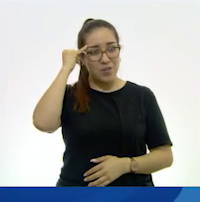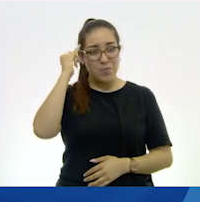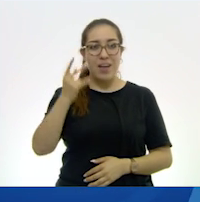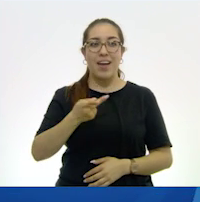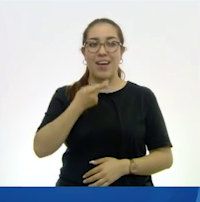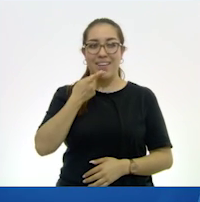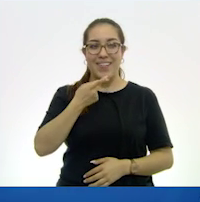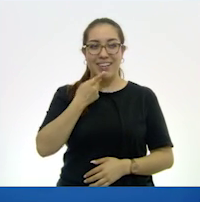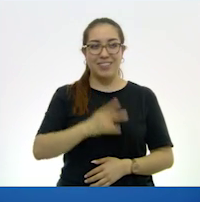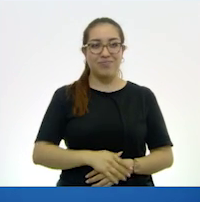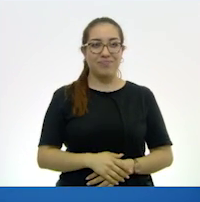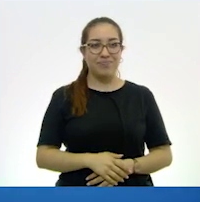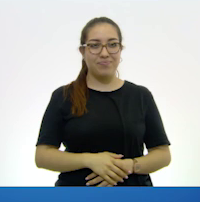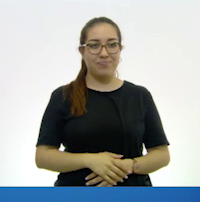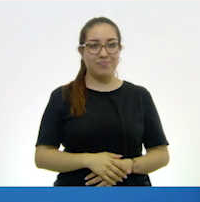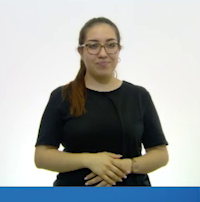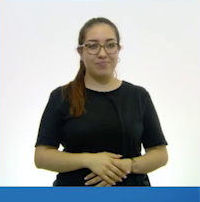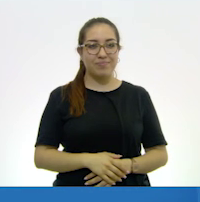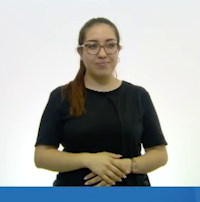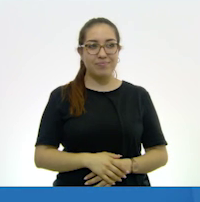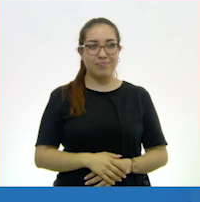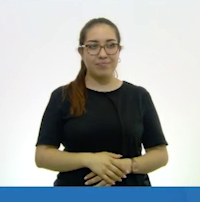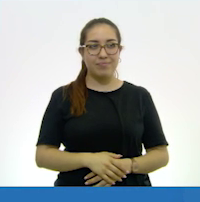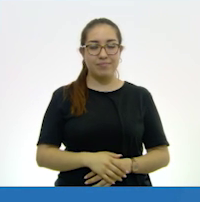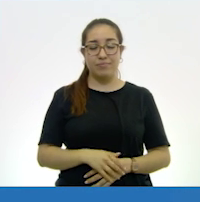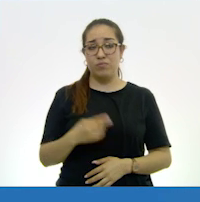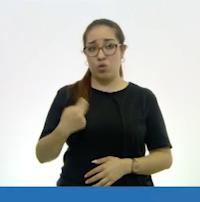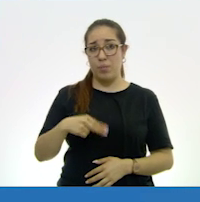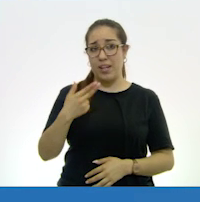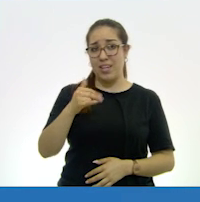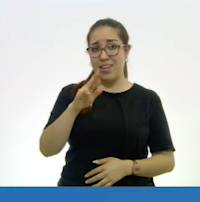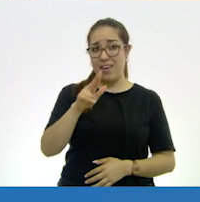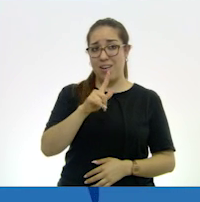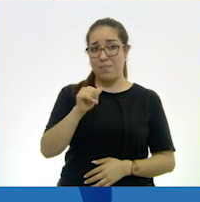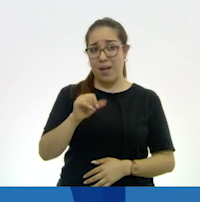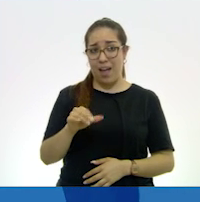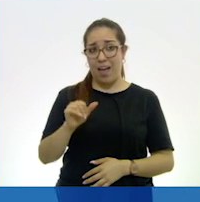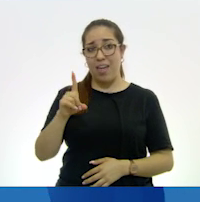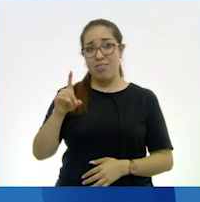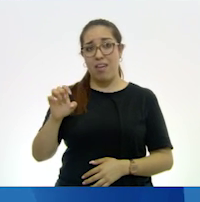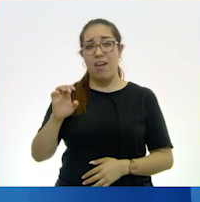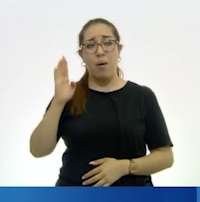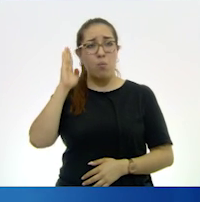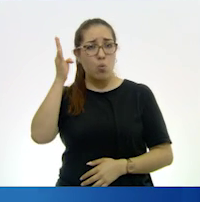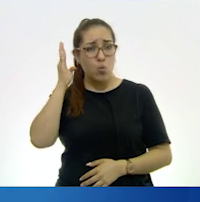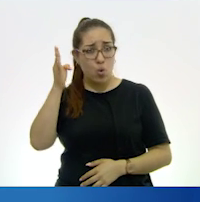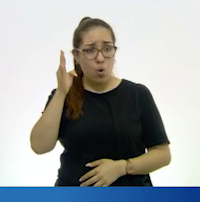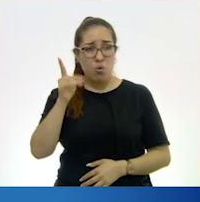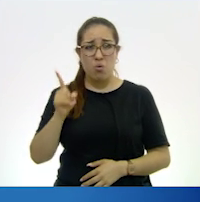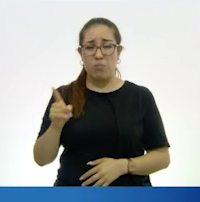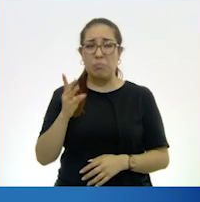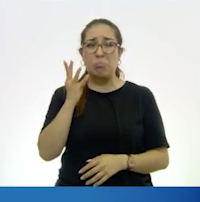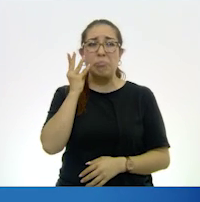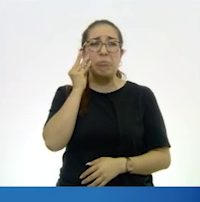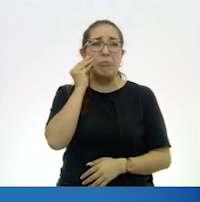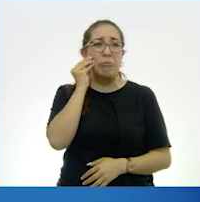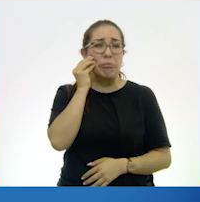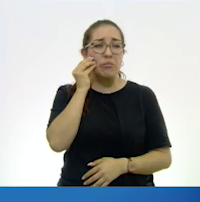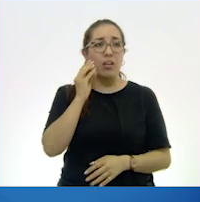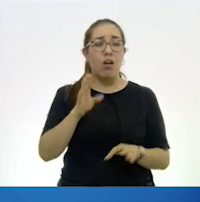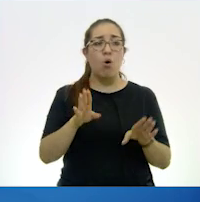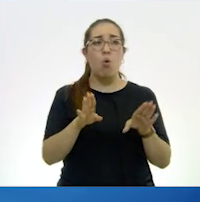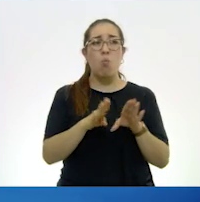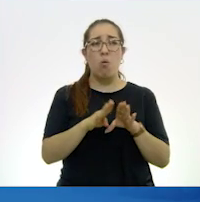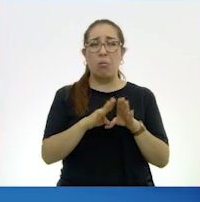ñe convoque, hierba de burro. Amargosa, es una hierba con